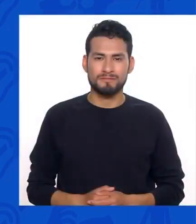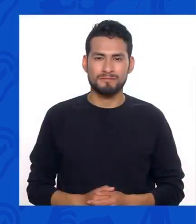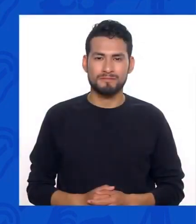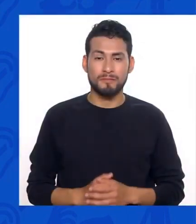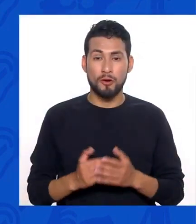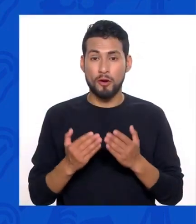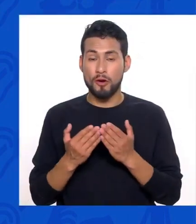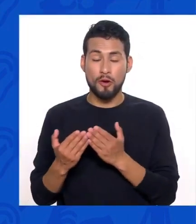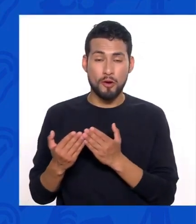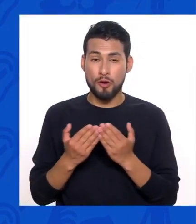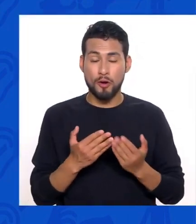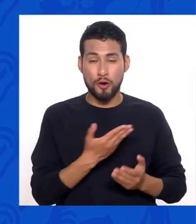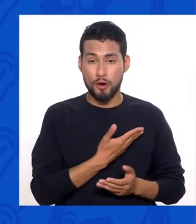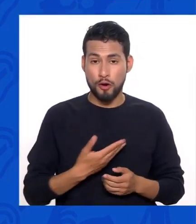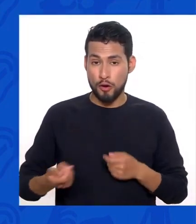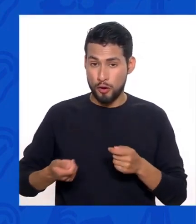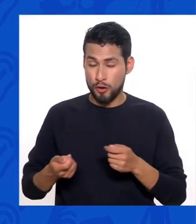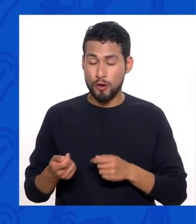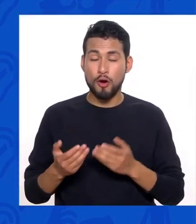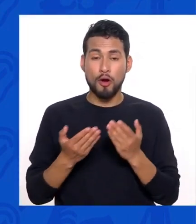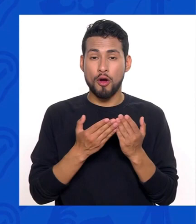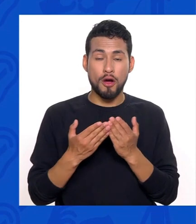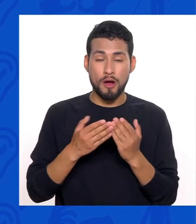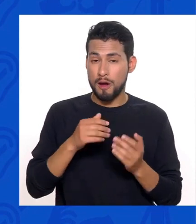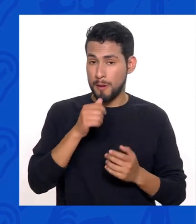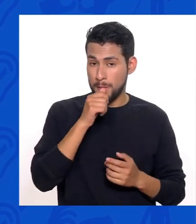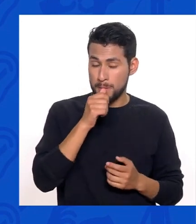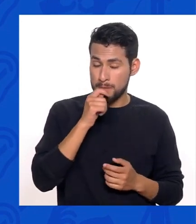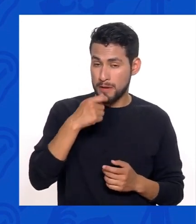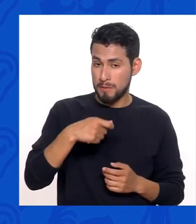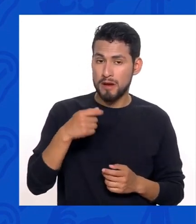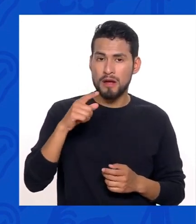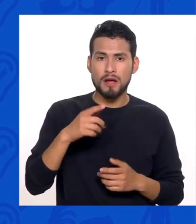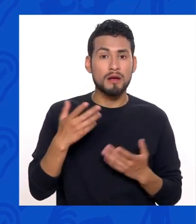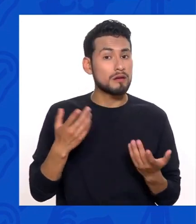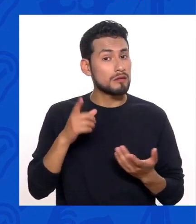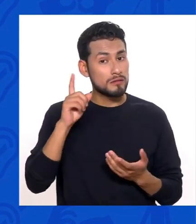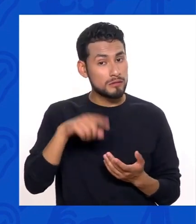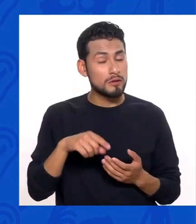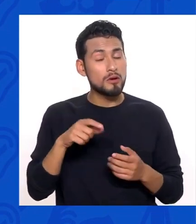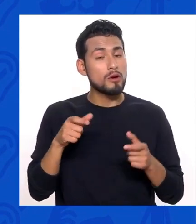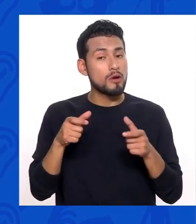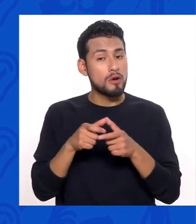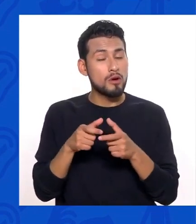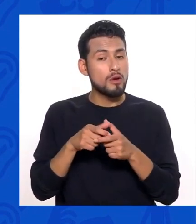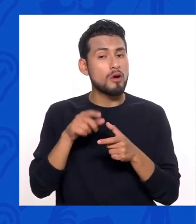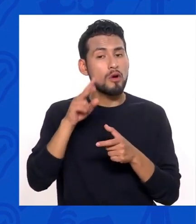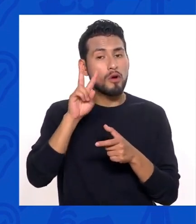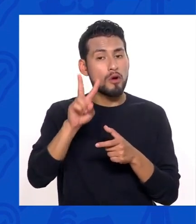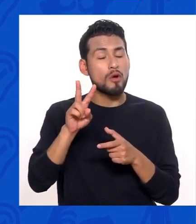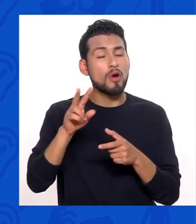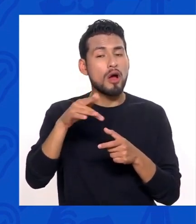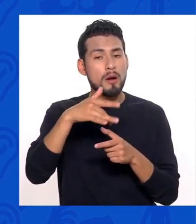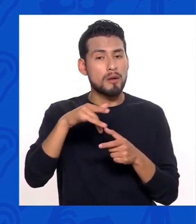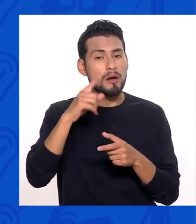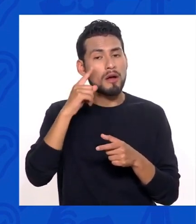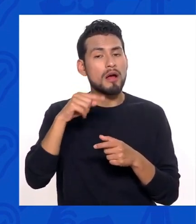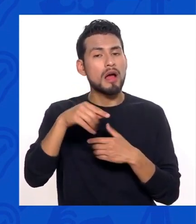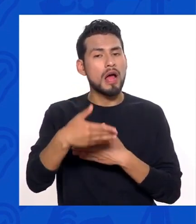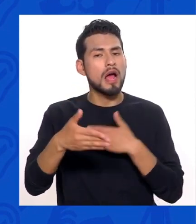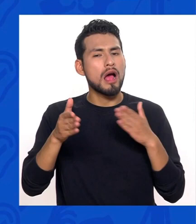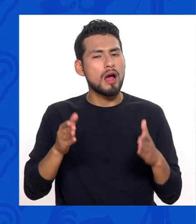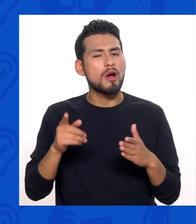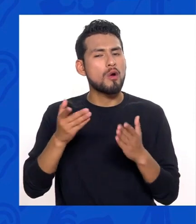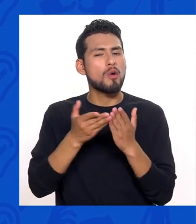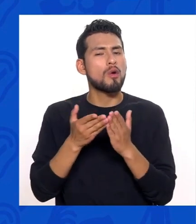Los colegios públicos y privados tienen la obligación de reservar como mínimo 2 vacantes por aulas